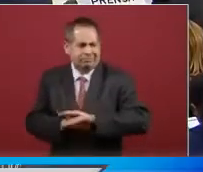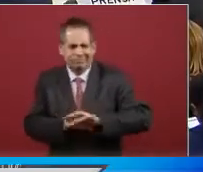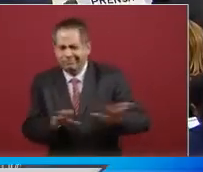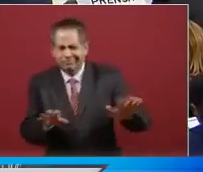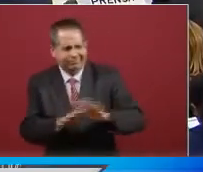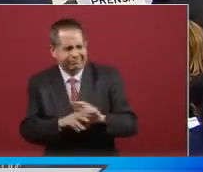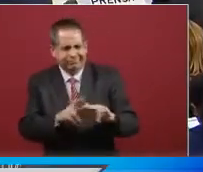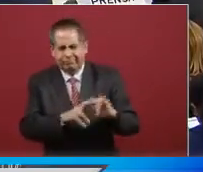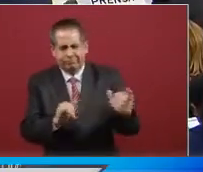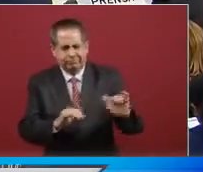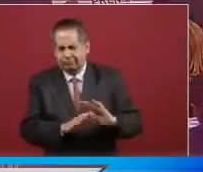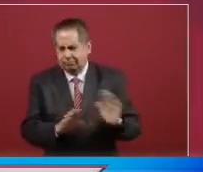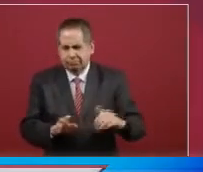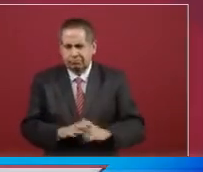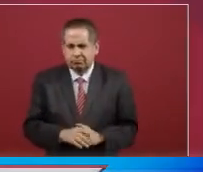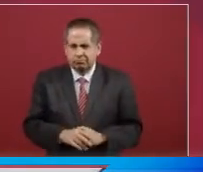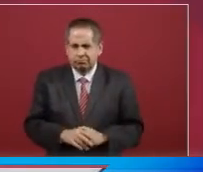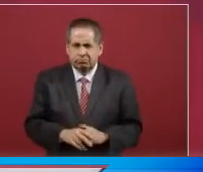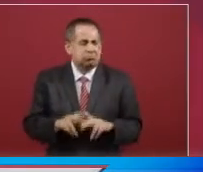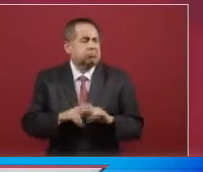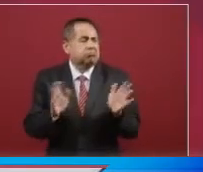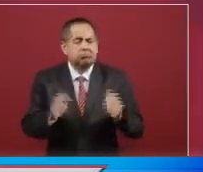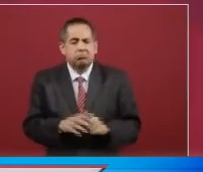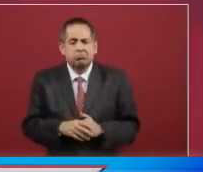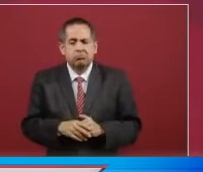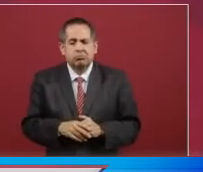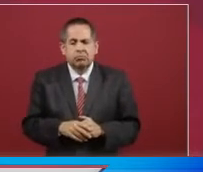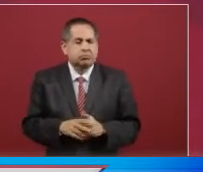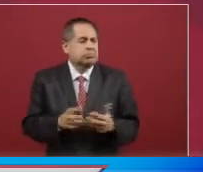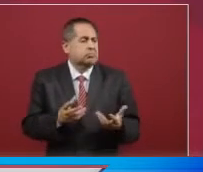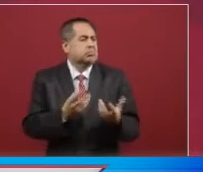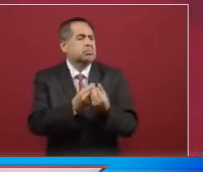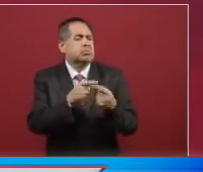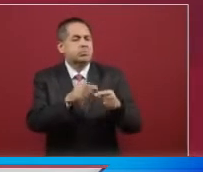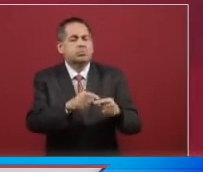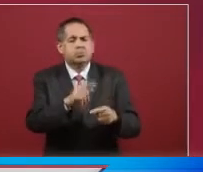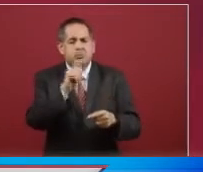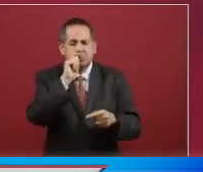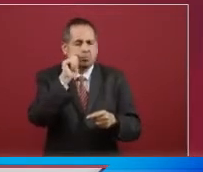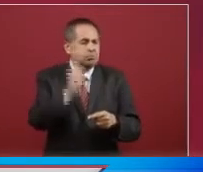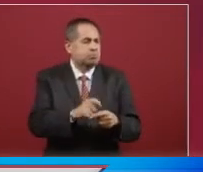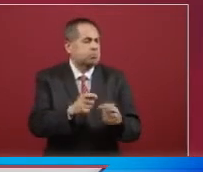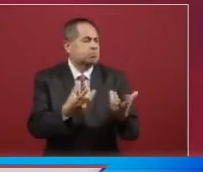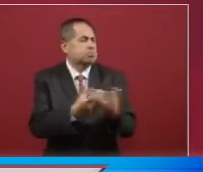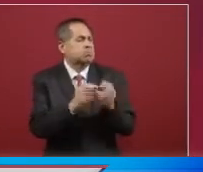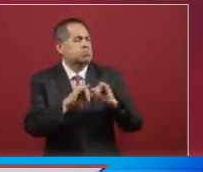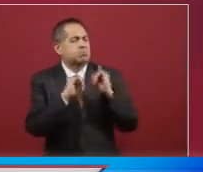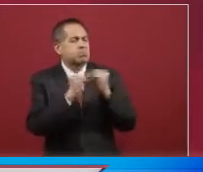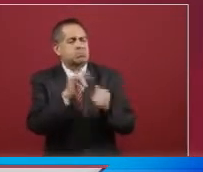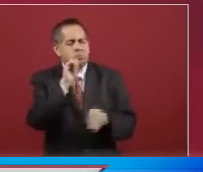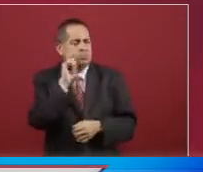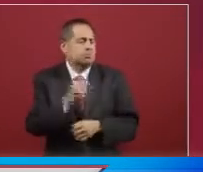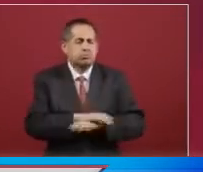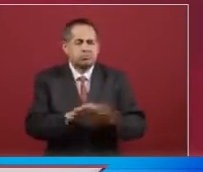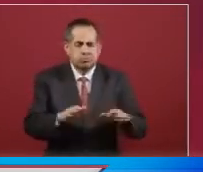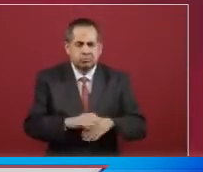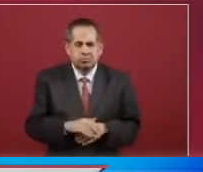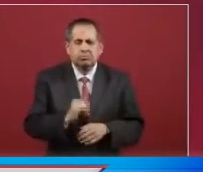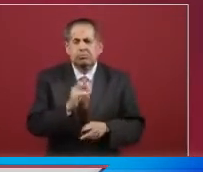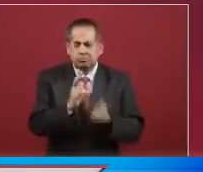Reunión con Kushner. Pues fue un encuentro amistoso. Sí se